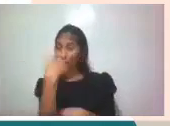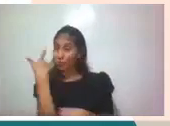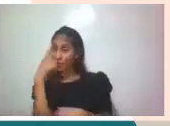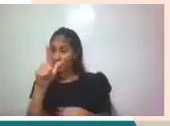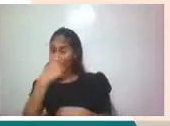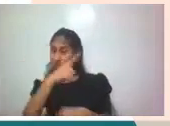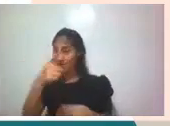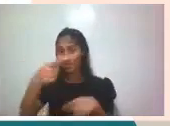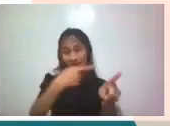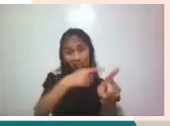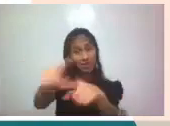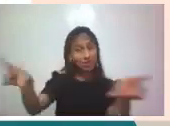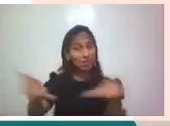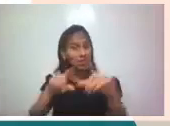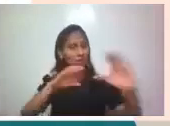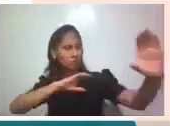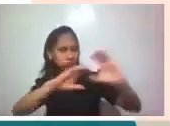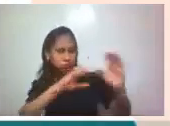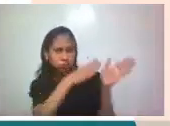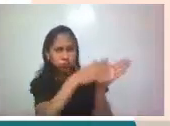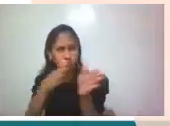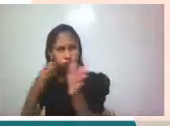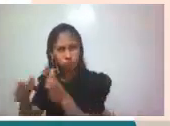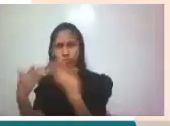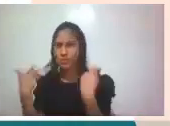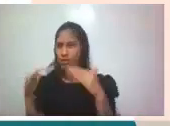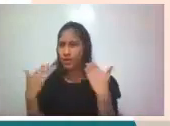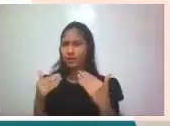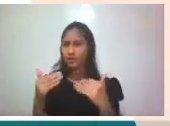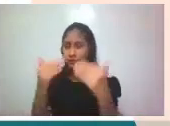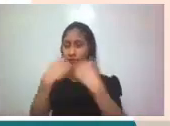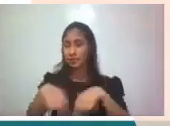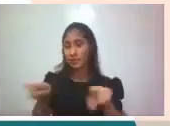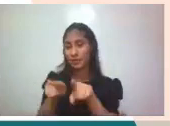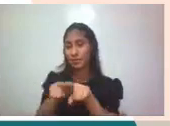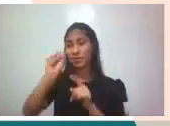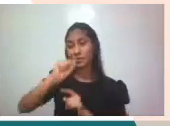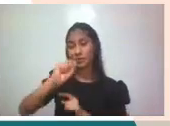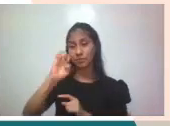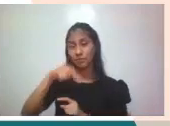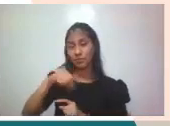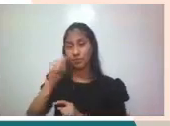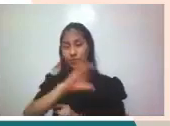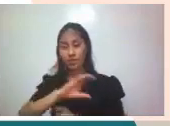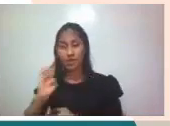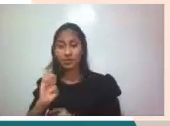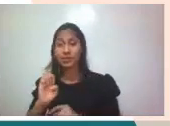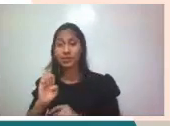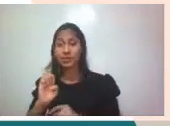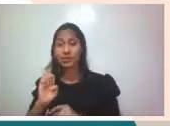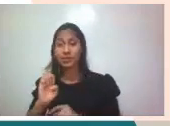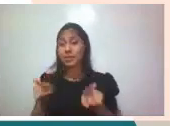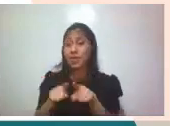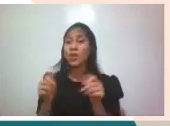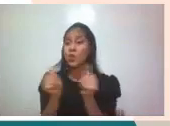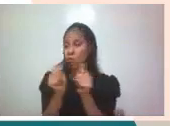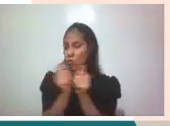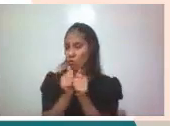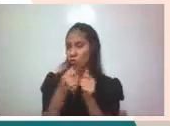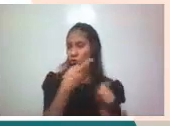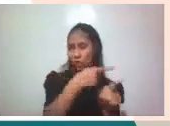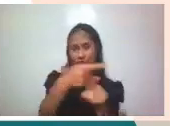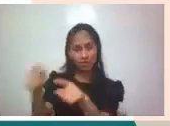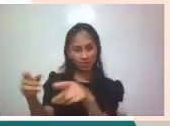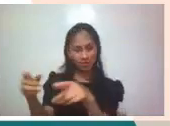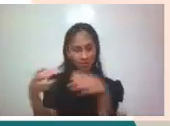una preocupación genuina, tanto por el SENACE como por parte de las organizaciones nacionales, poder tener una llegada mucho